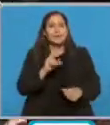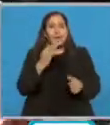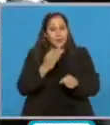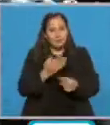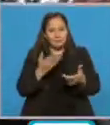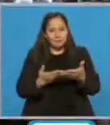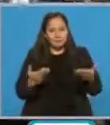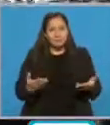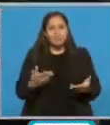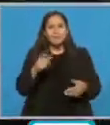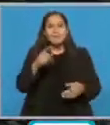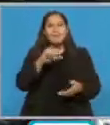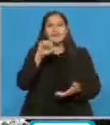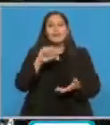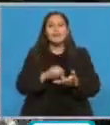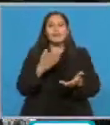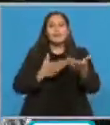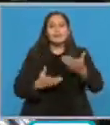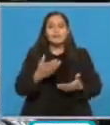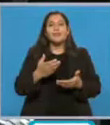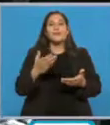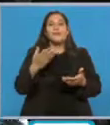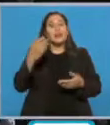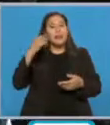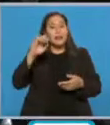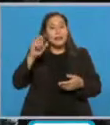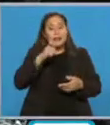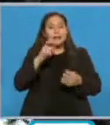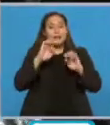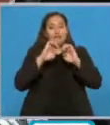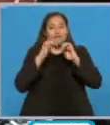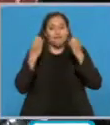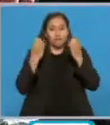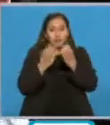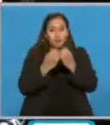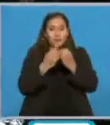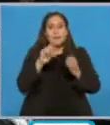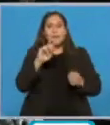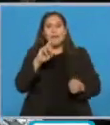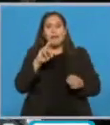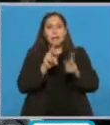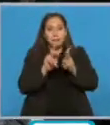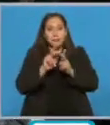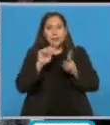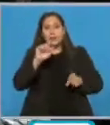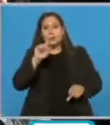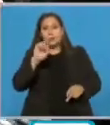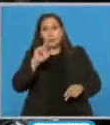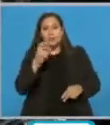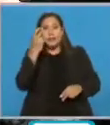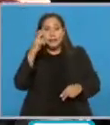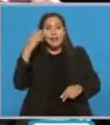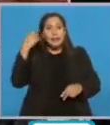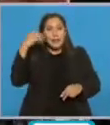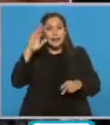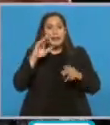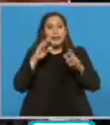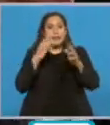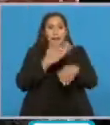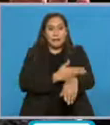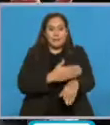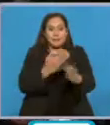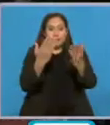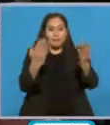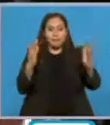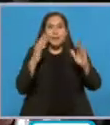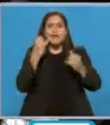presento el centro comercial en donde estaba el estadio Parque Asturias, que era de madera y jugaban el